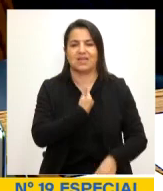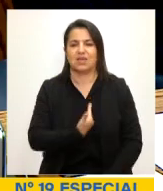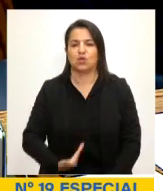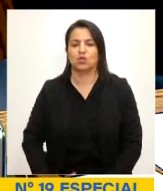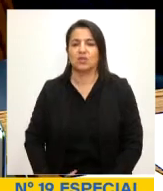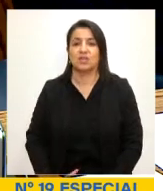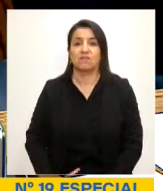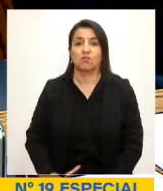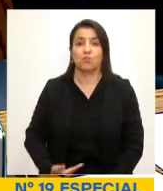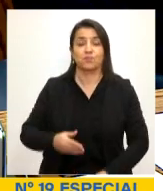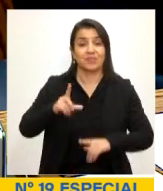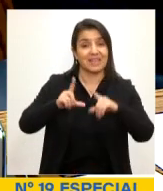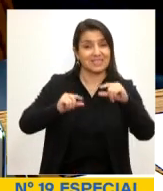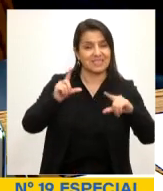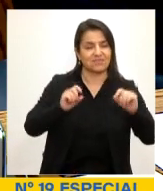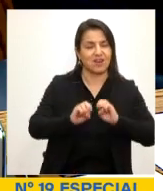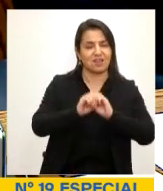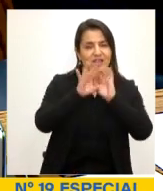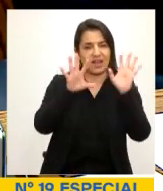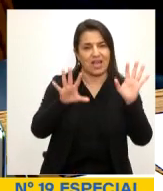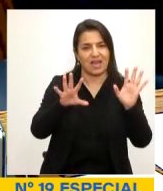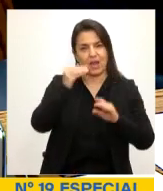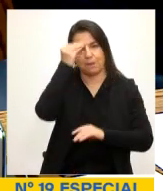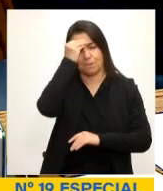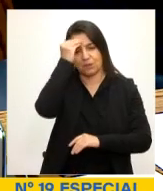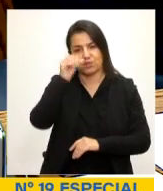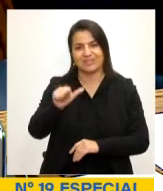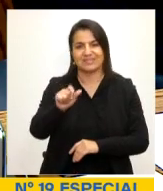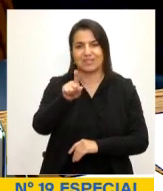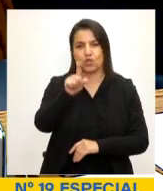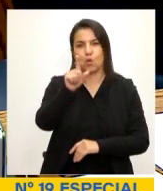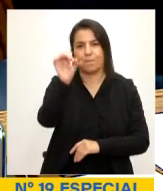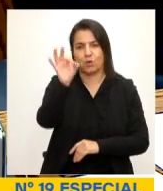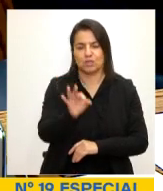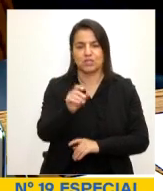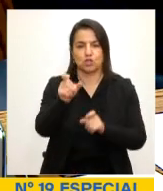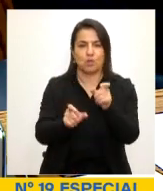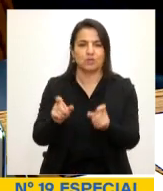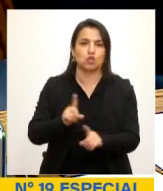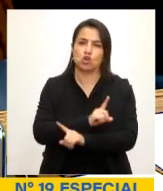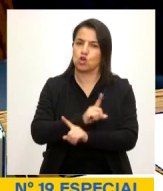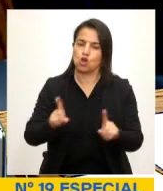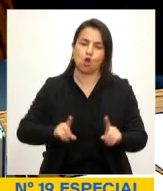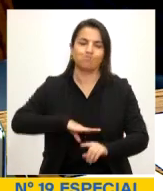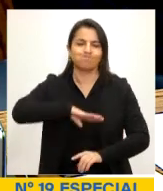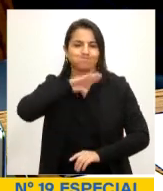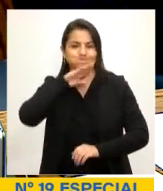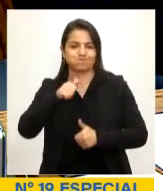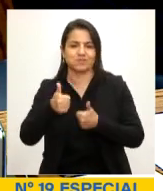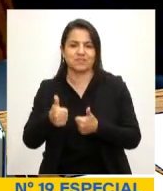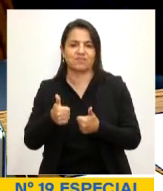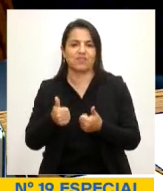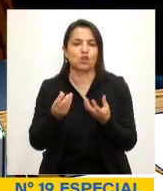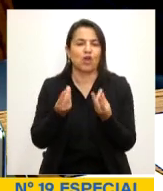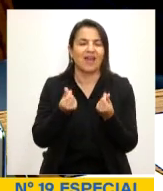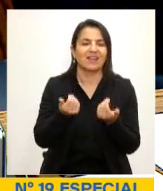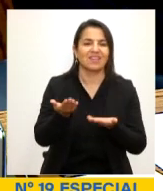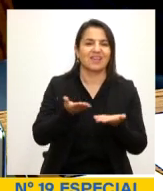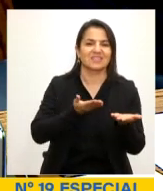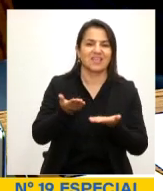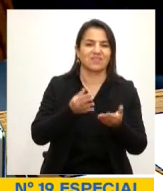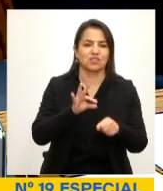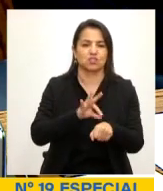cifras son claras Y preocupantes un 61 de nuestra población se siente insatisfecha con la disponibilidad y calidad de los servicios de